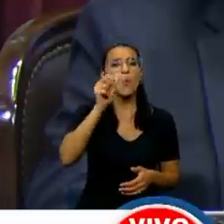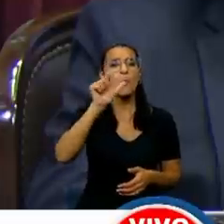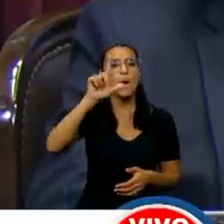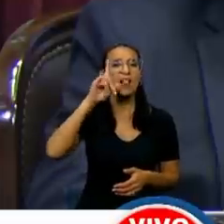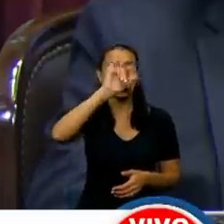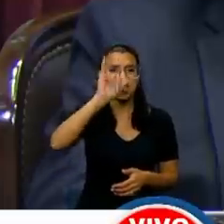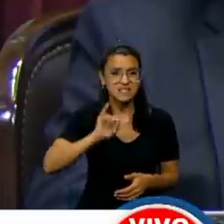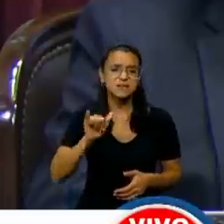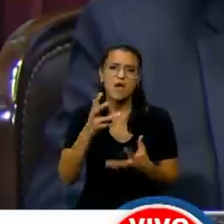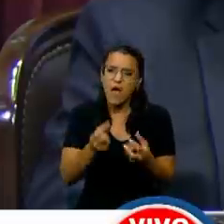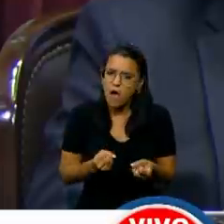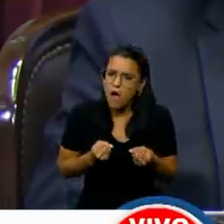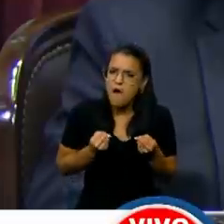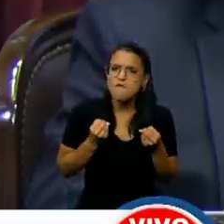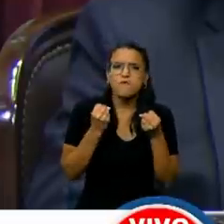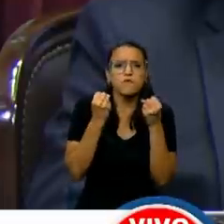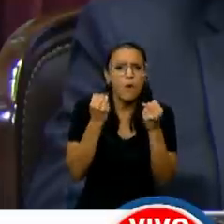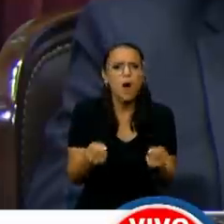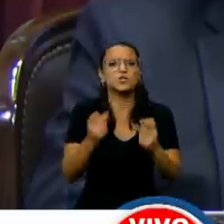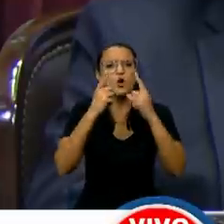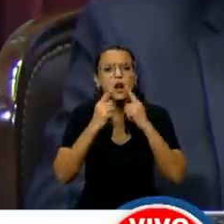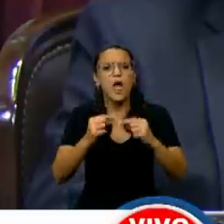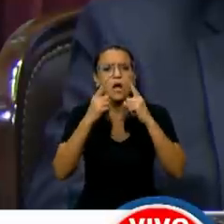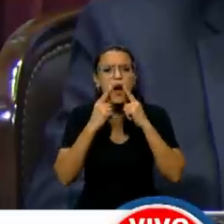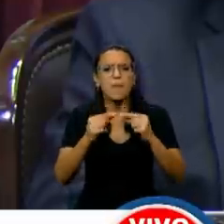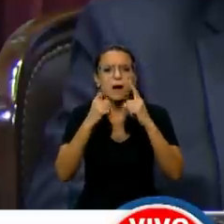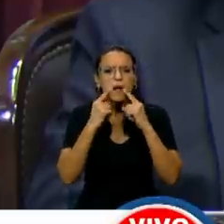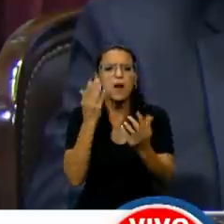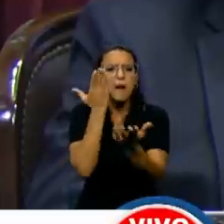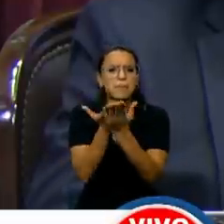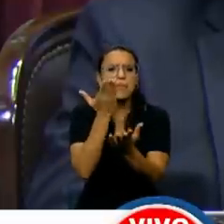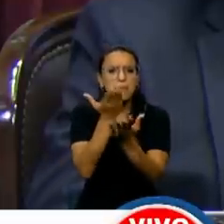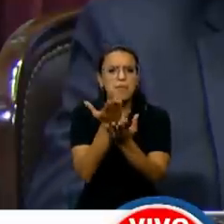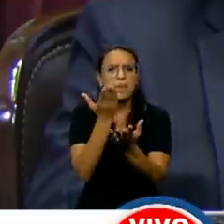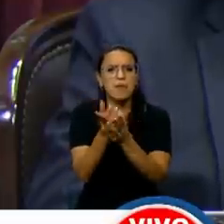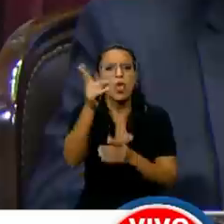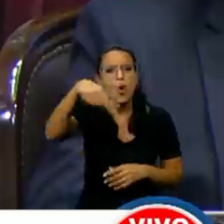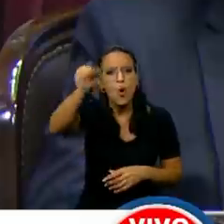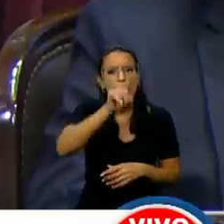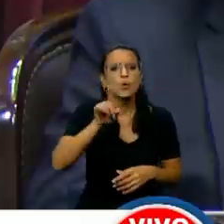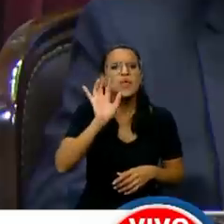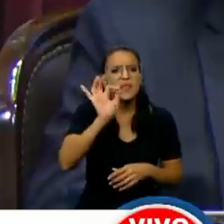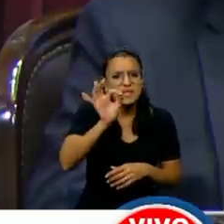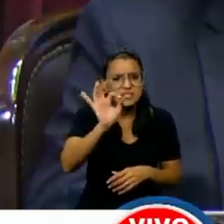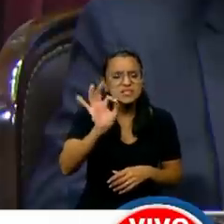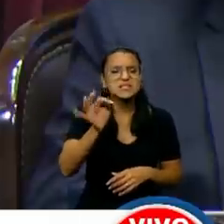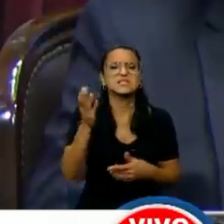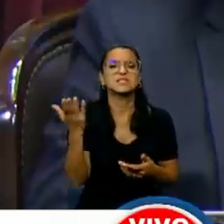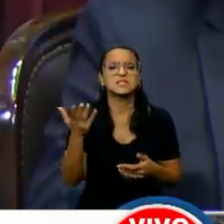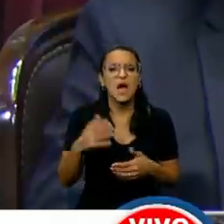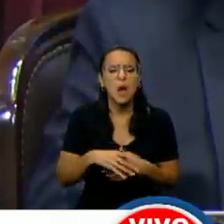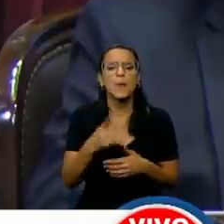esfuerzo de reclamar lo que le corresponde usted sabe también señor presidente